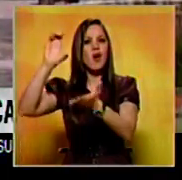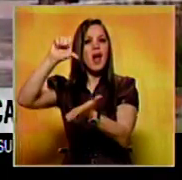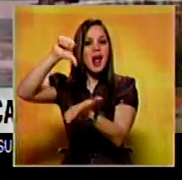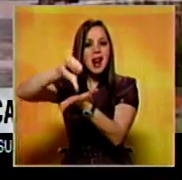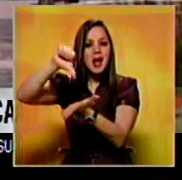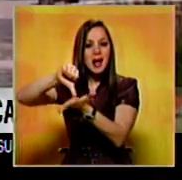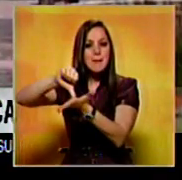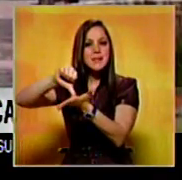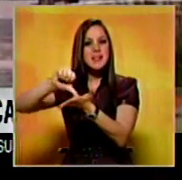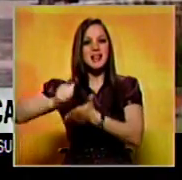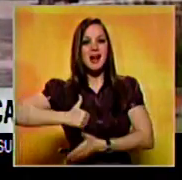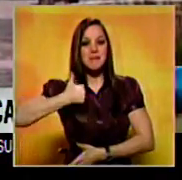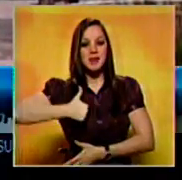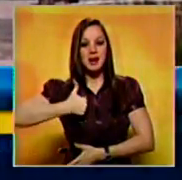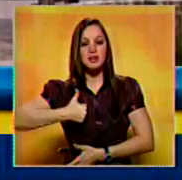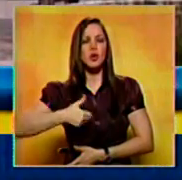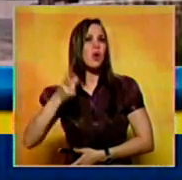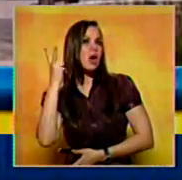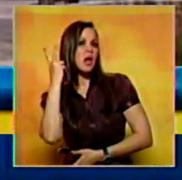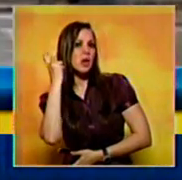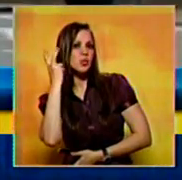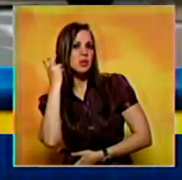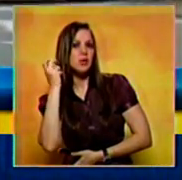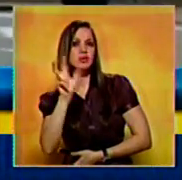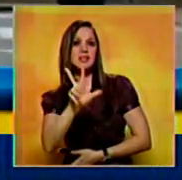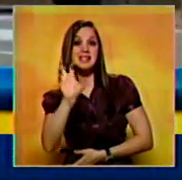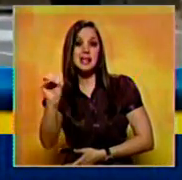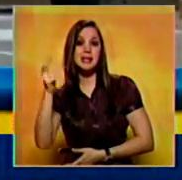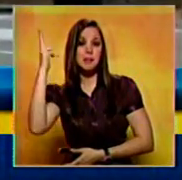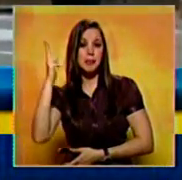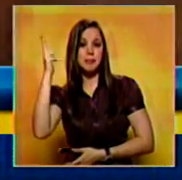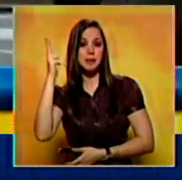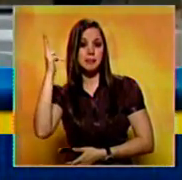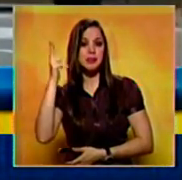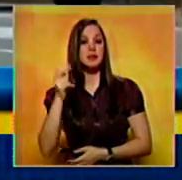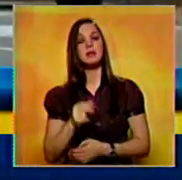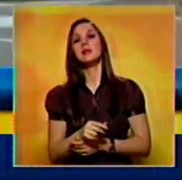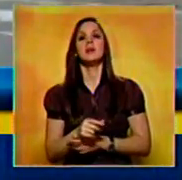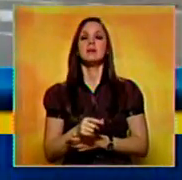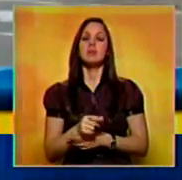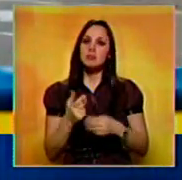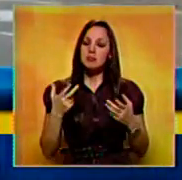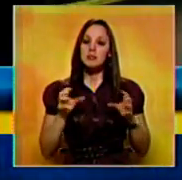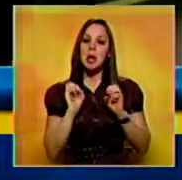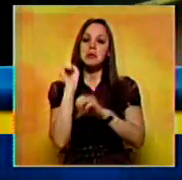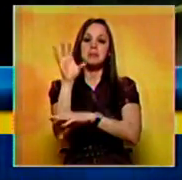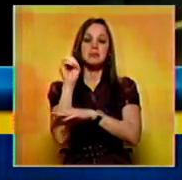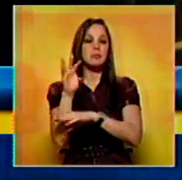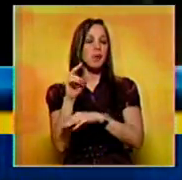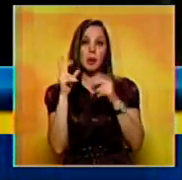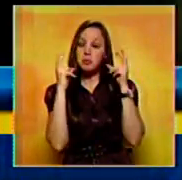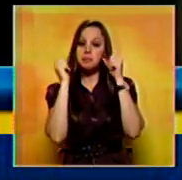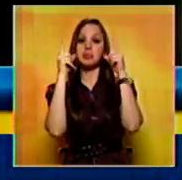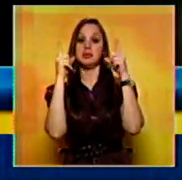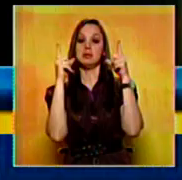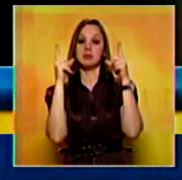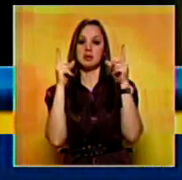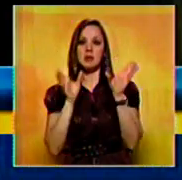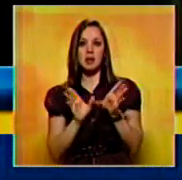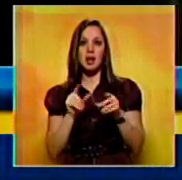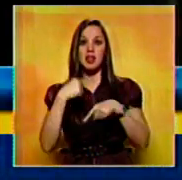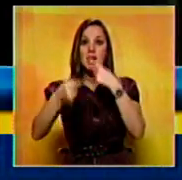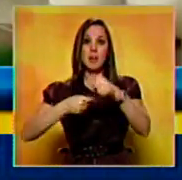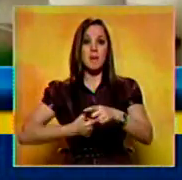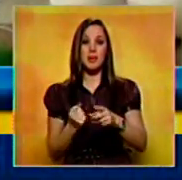aseguraron que escucharon al menos 30 disparos en la zona el parlamento estaba en sesión Cuando comenzó el tiroteo por lo que fueron tomadas estrictas medidas de